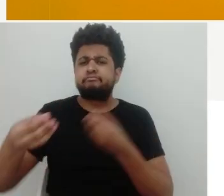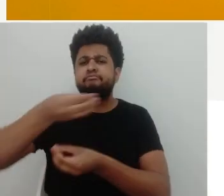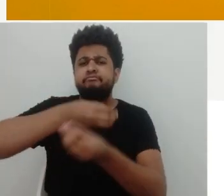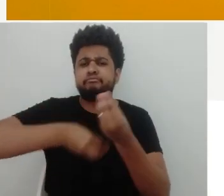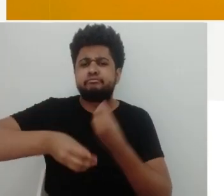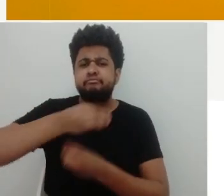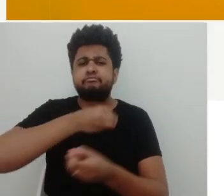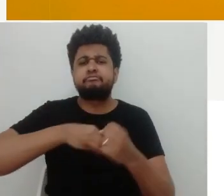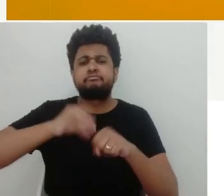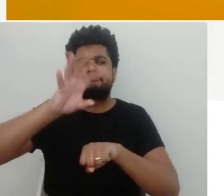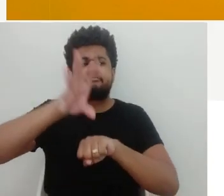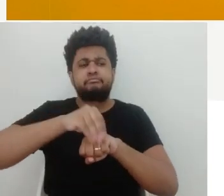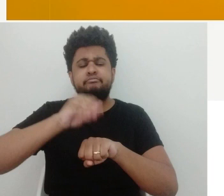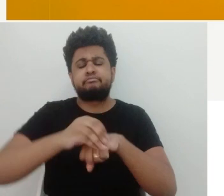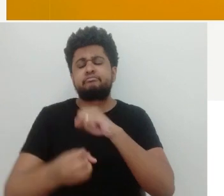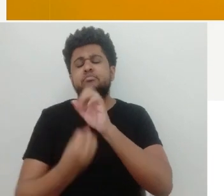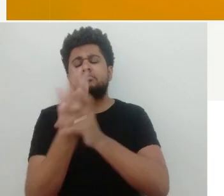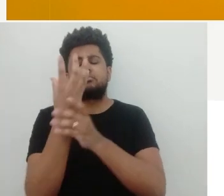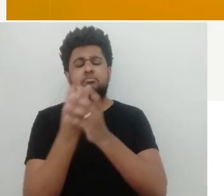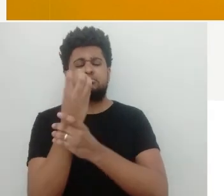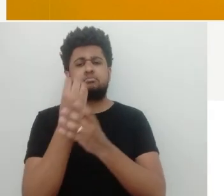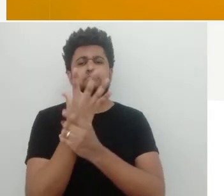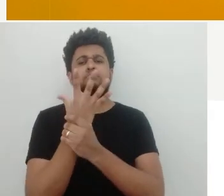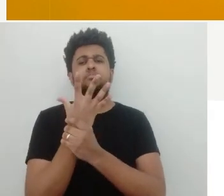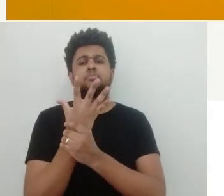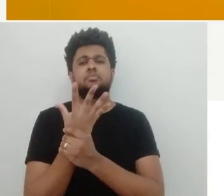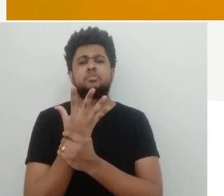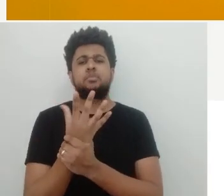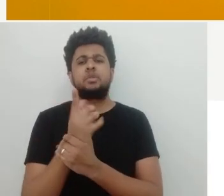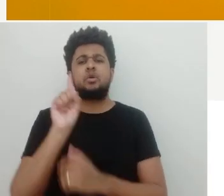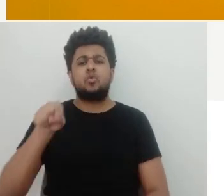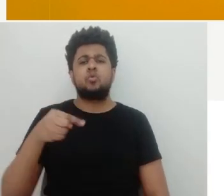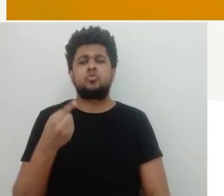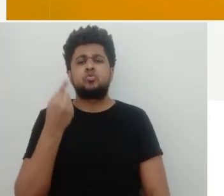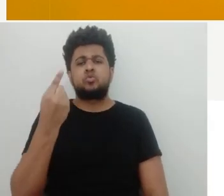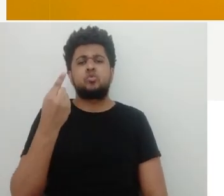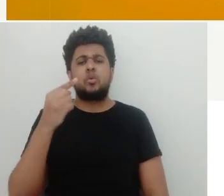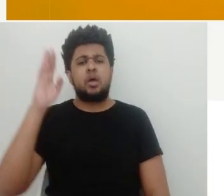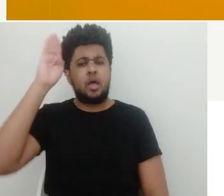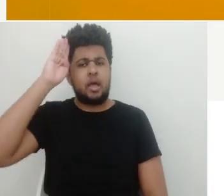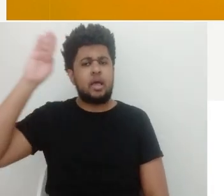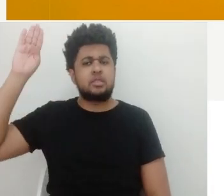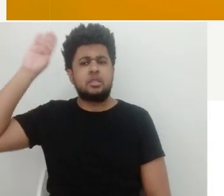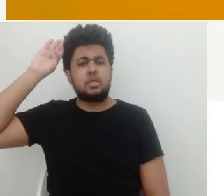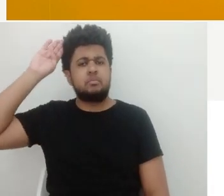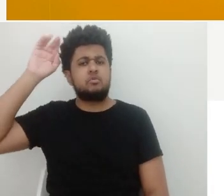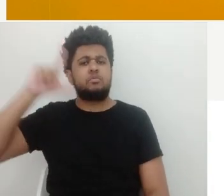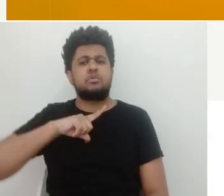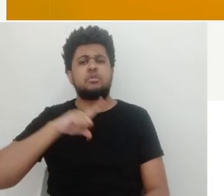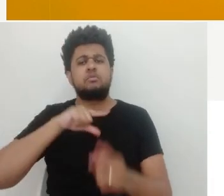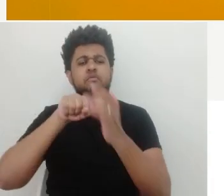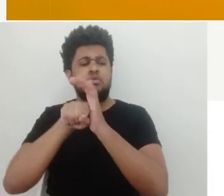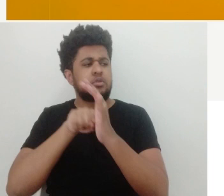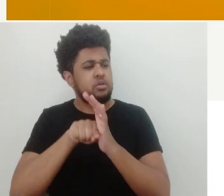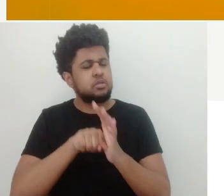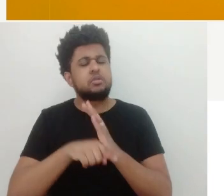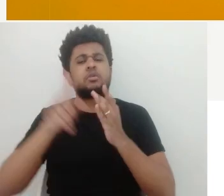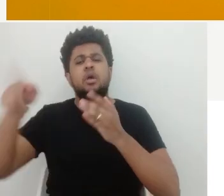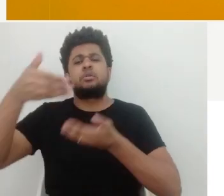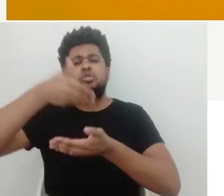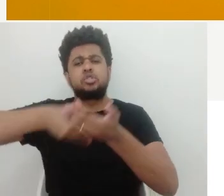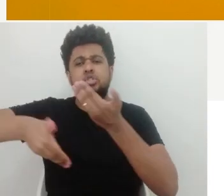solo académico haciendo investigación, sino en el diálogo, en el cruce de ideas, en